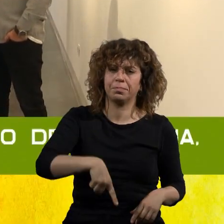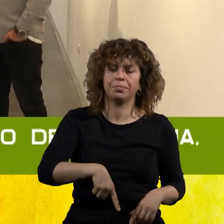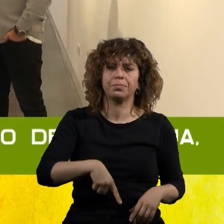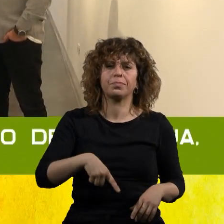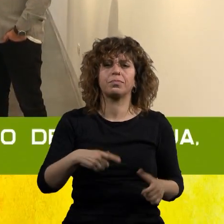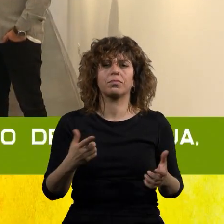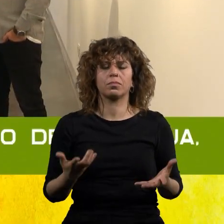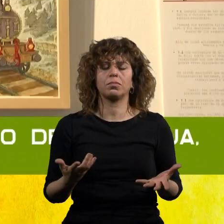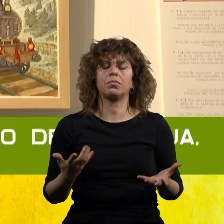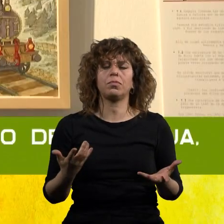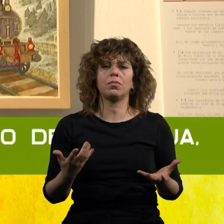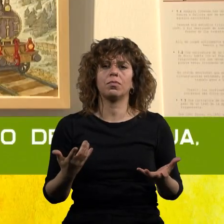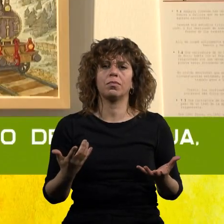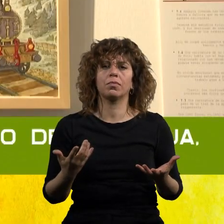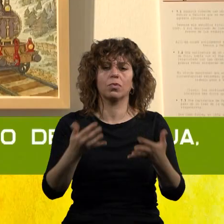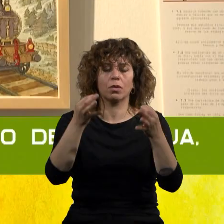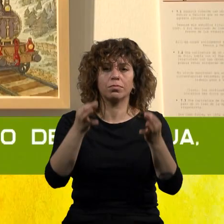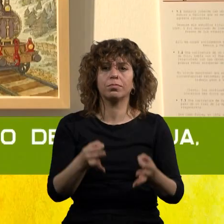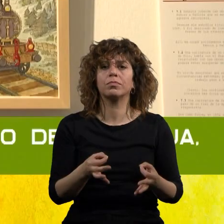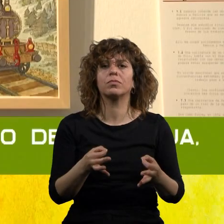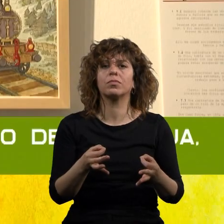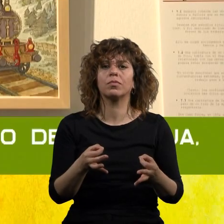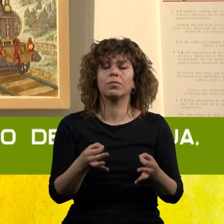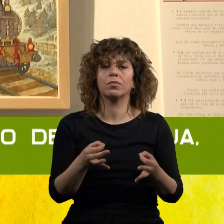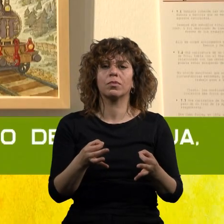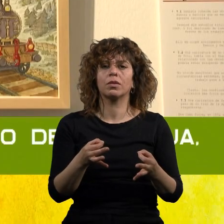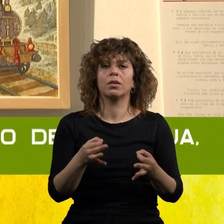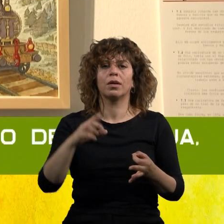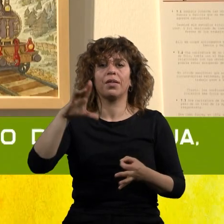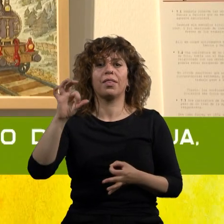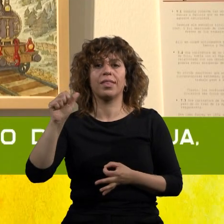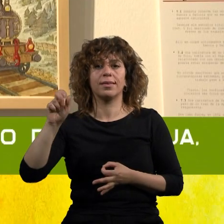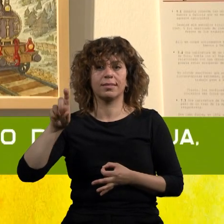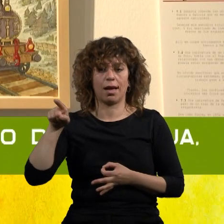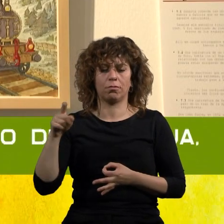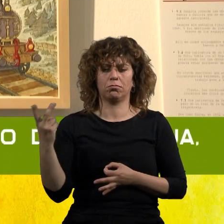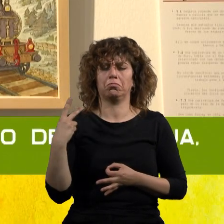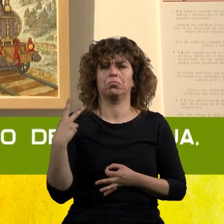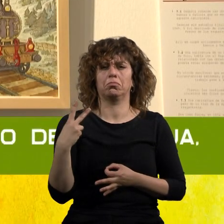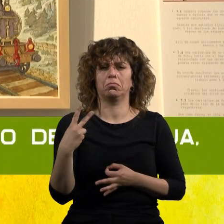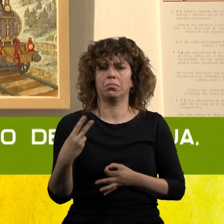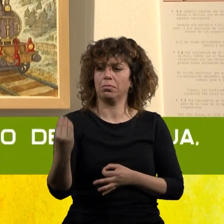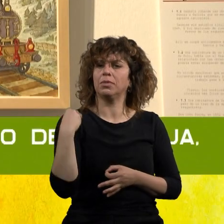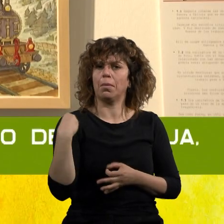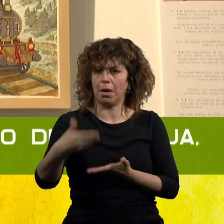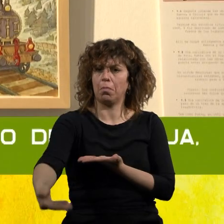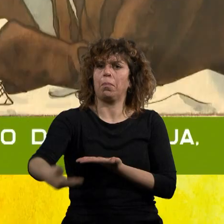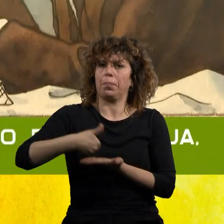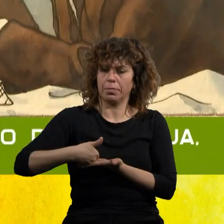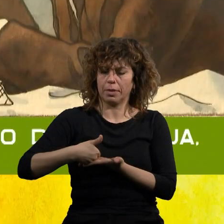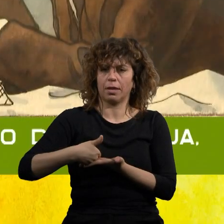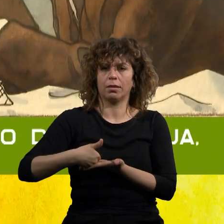Y conforme recibimos tanto César el guionista como yo el encargo,